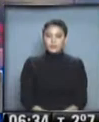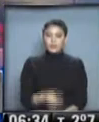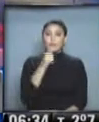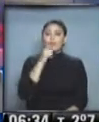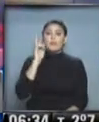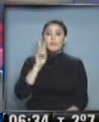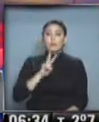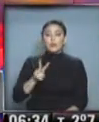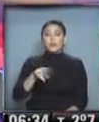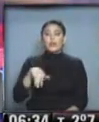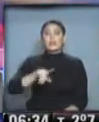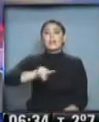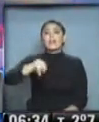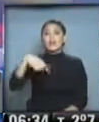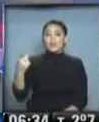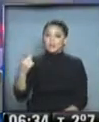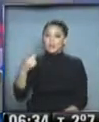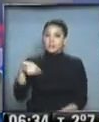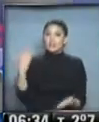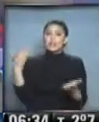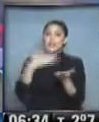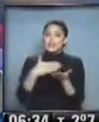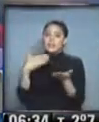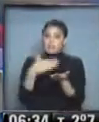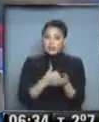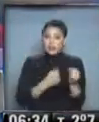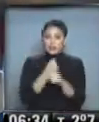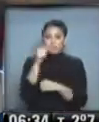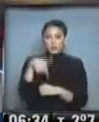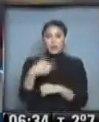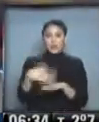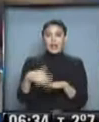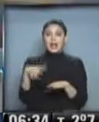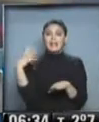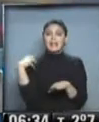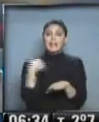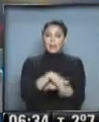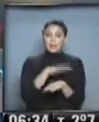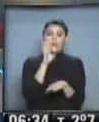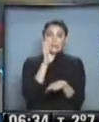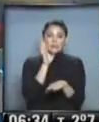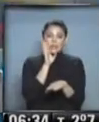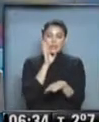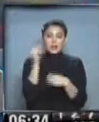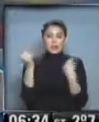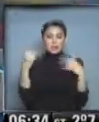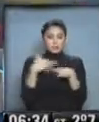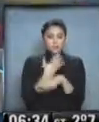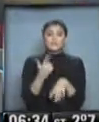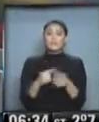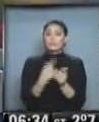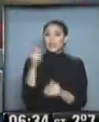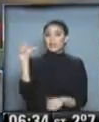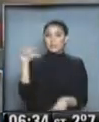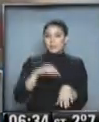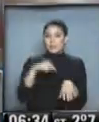Vamos a ver qué está pasando en el resto de los ingresos. Con marcha intensa ya General Paz y Panamericana, pero por ahora no se producen demoras de consideración,